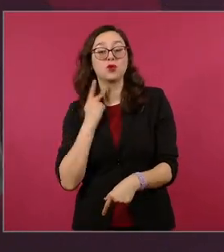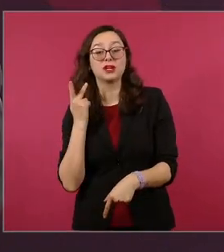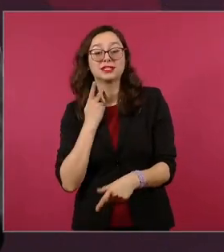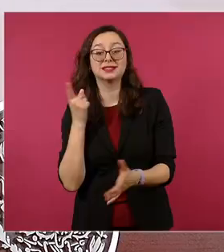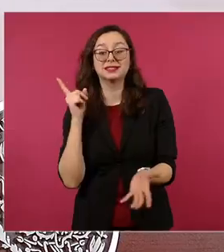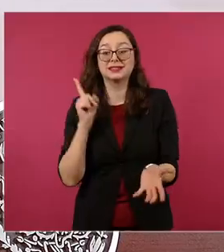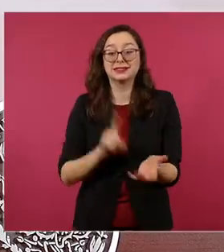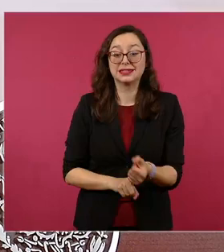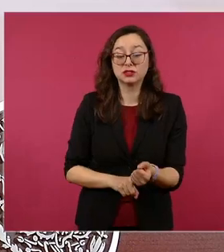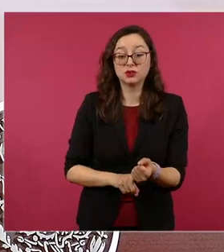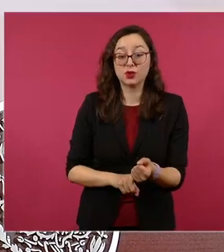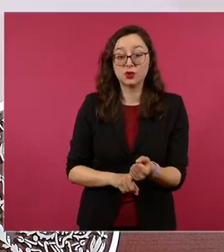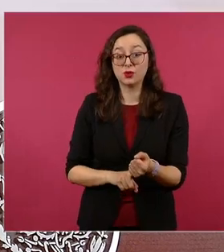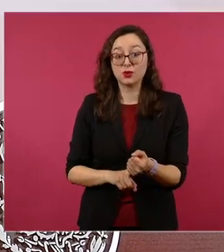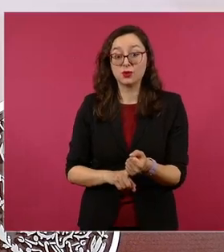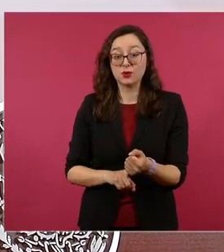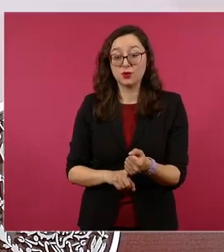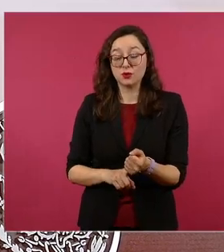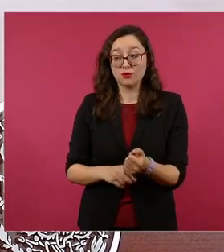un mito.